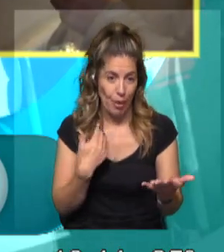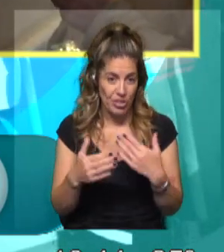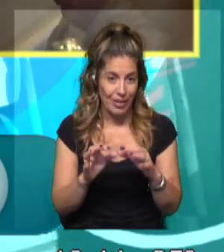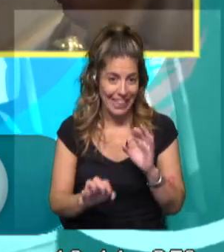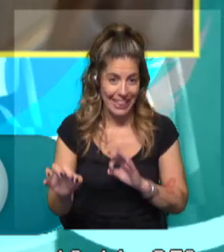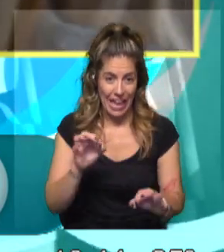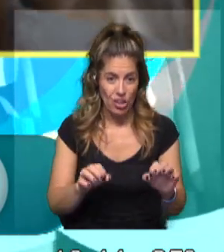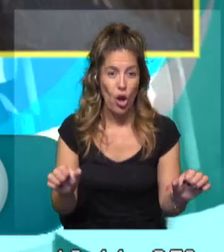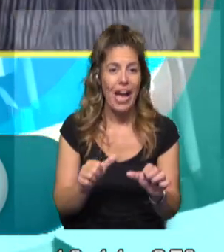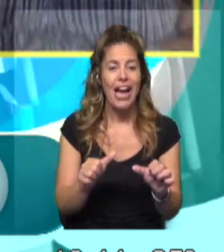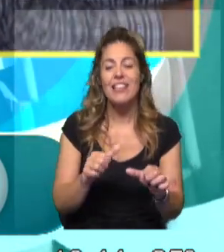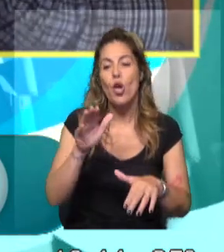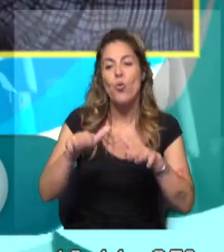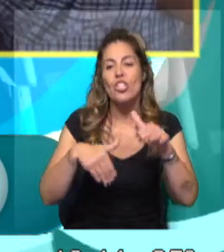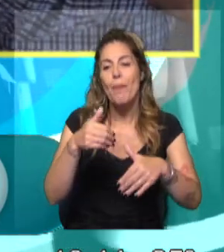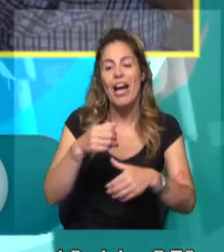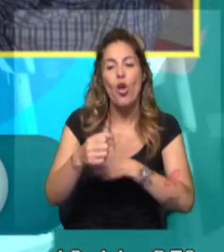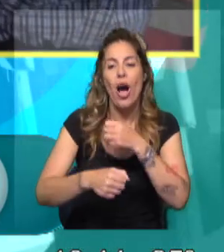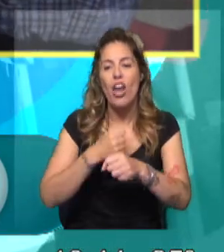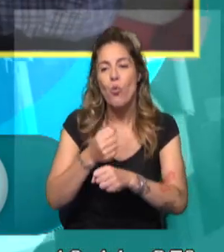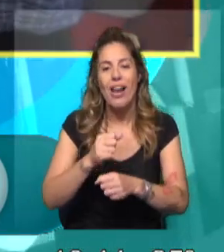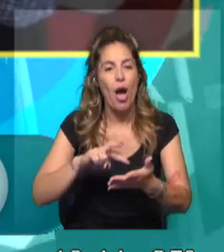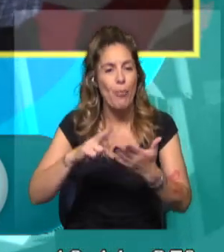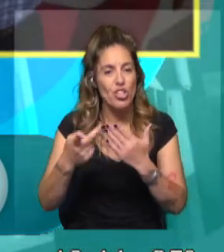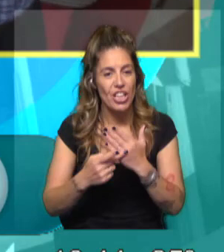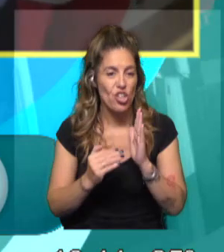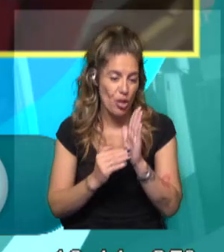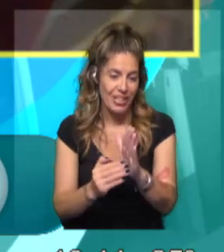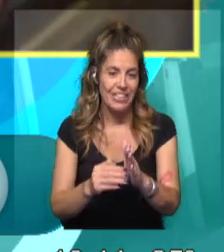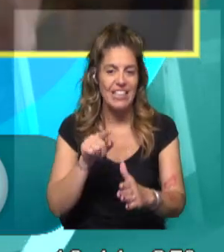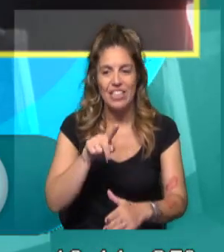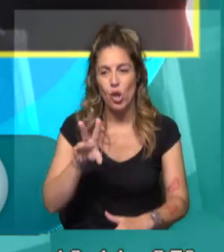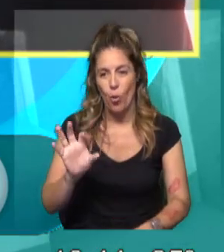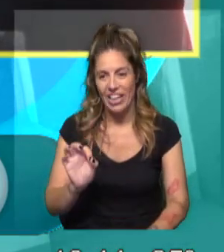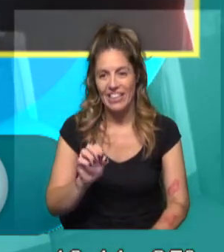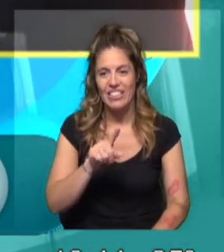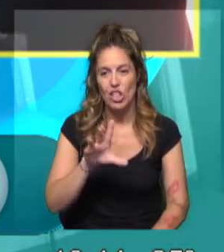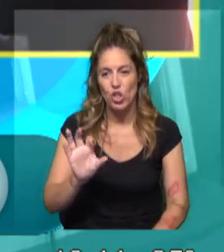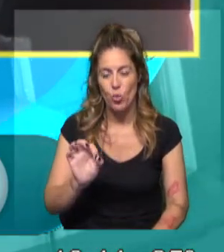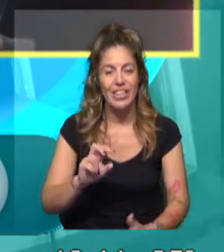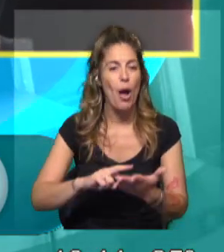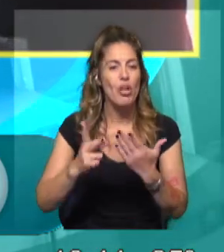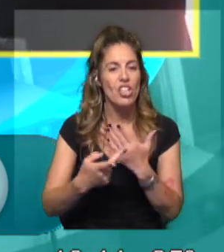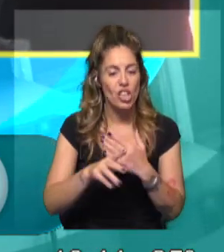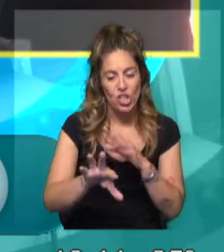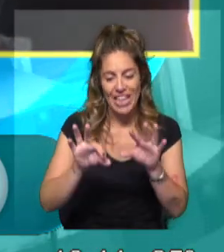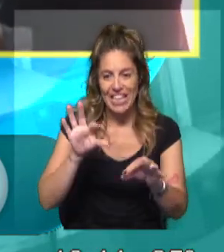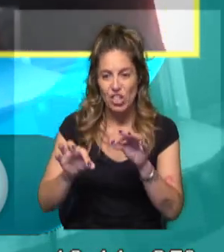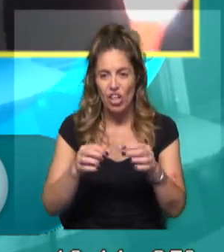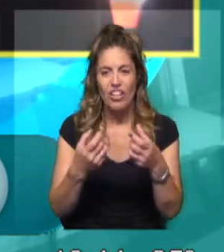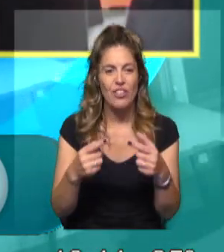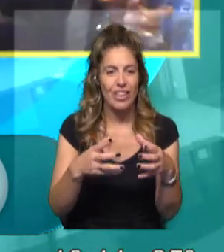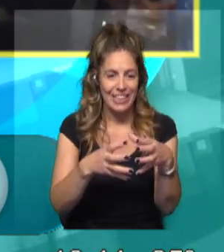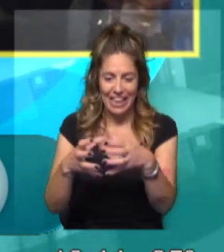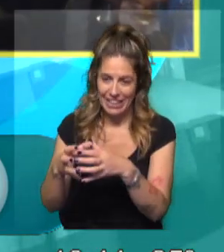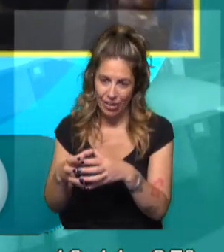un llamado anual a proyectos. Se presenta 140, 150 proyectos que son seleccionados en distintas categorías. Que no voy